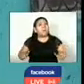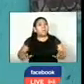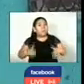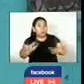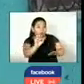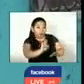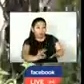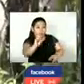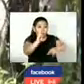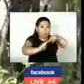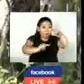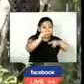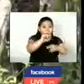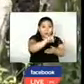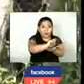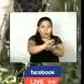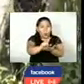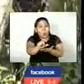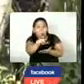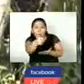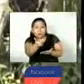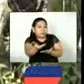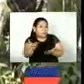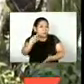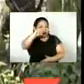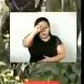la infraestructura de las escuelas, entre otros.